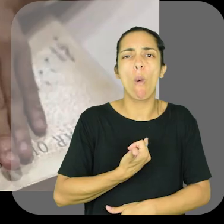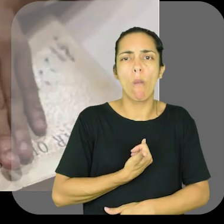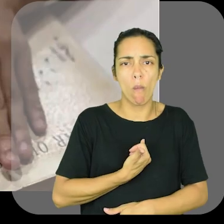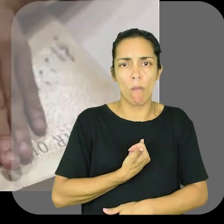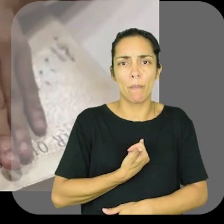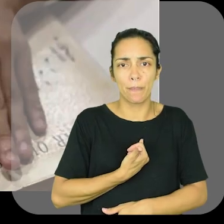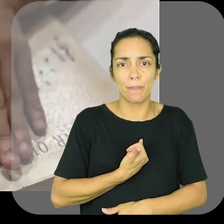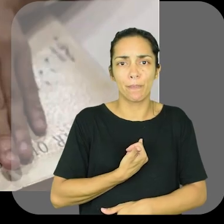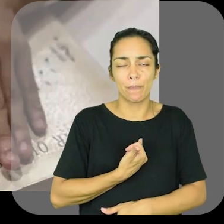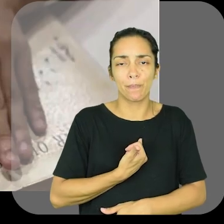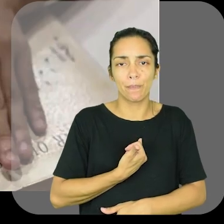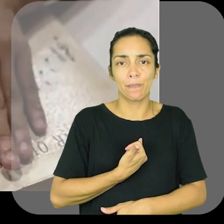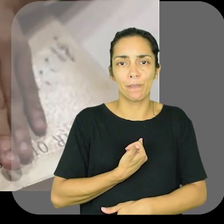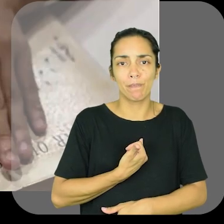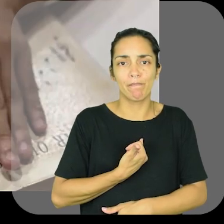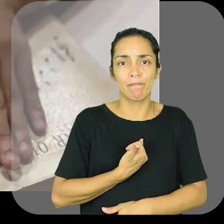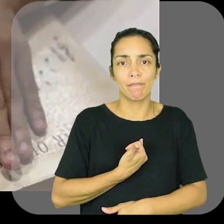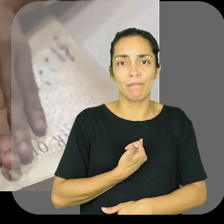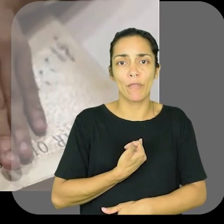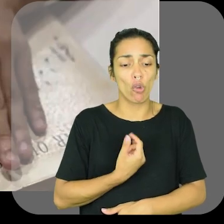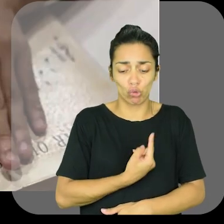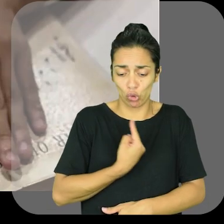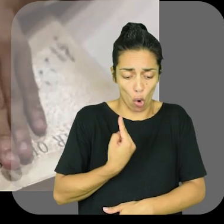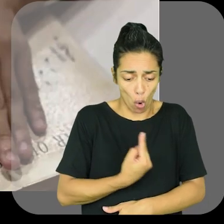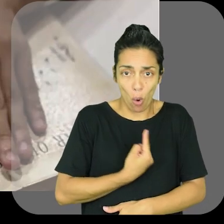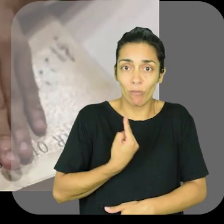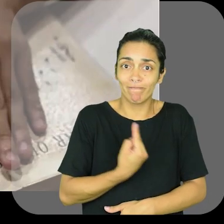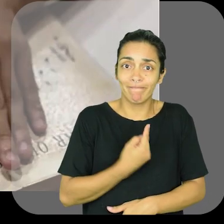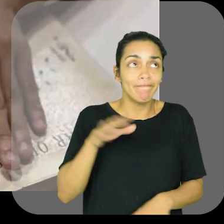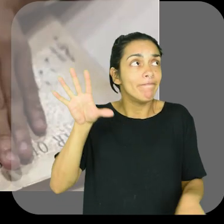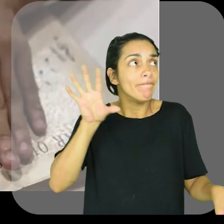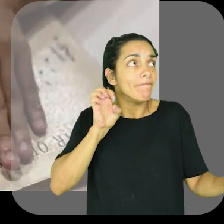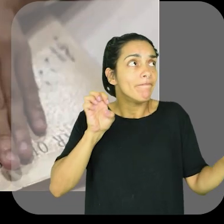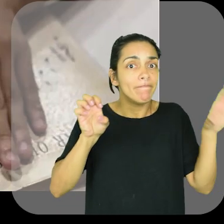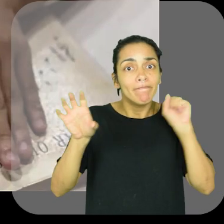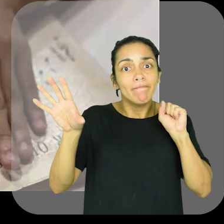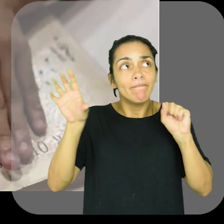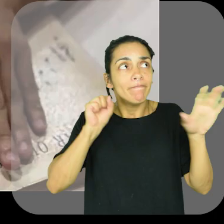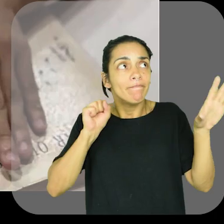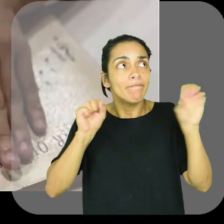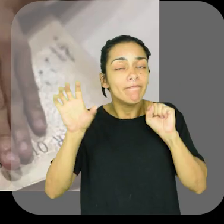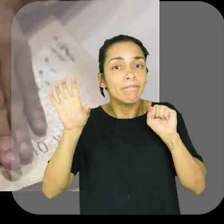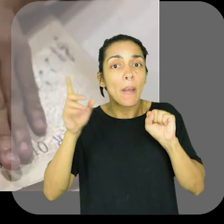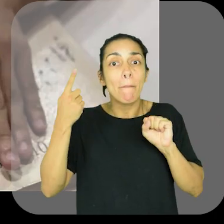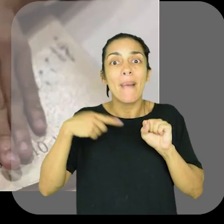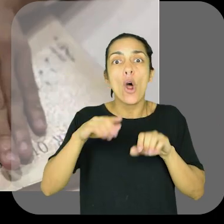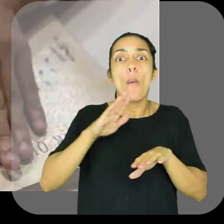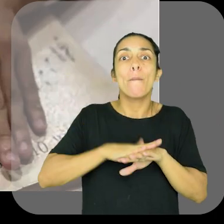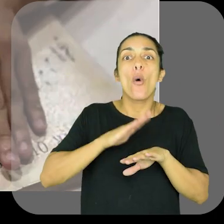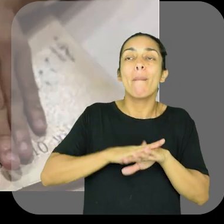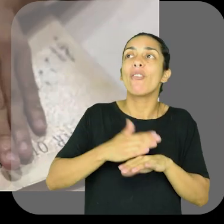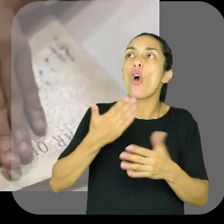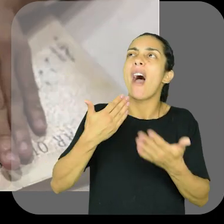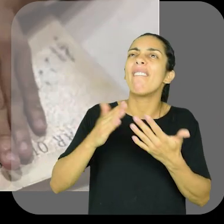eh, digamos que aprenden música solo de oído, pero cuando les hablan de la